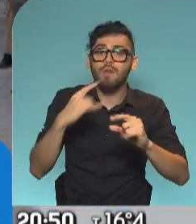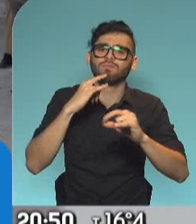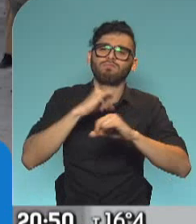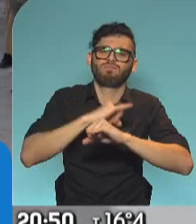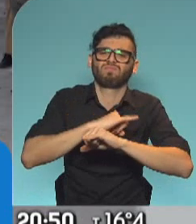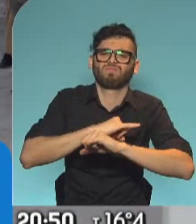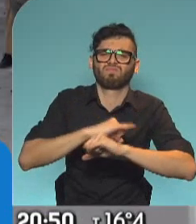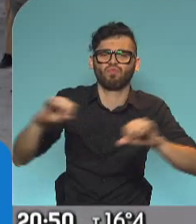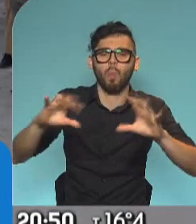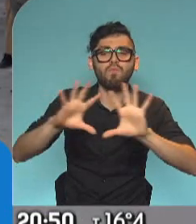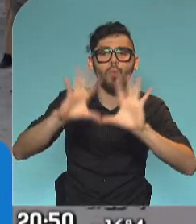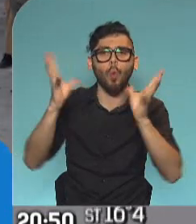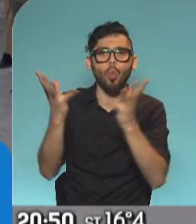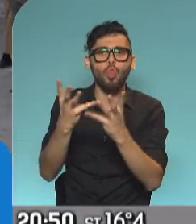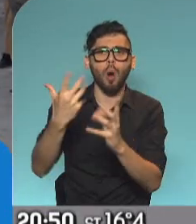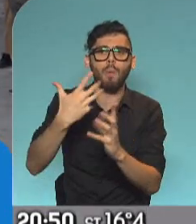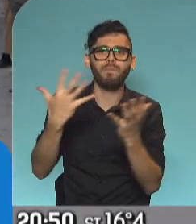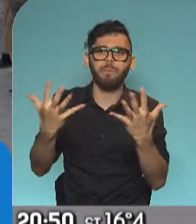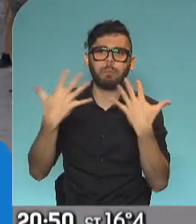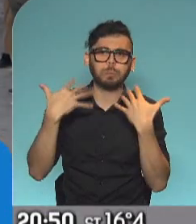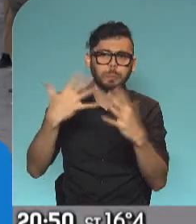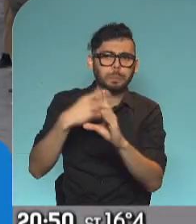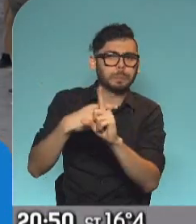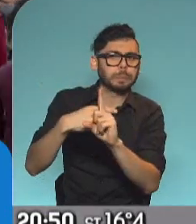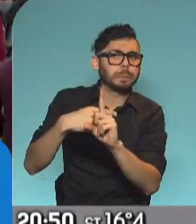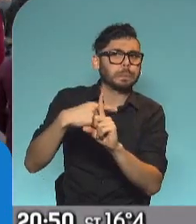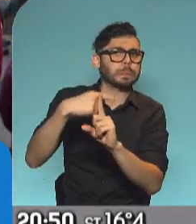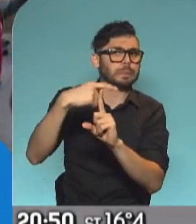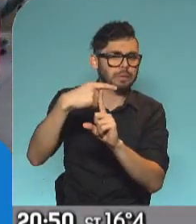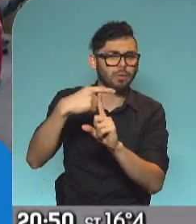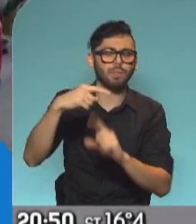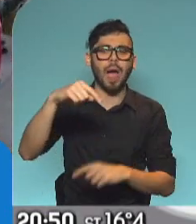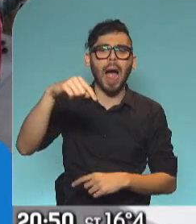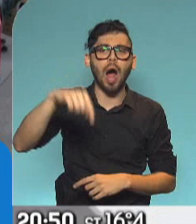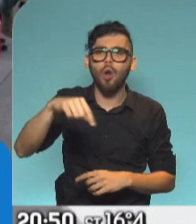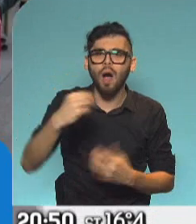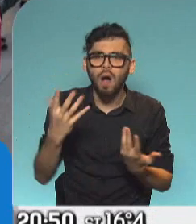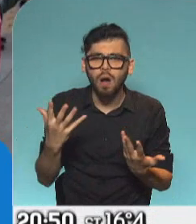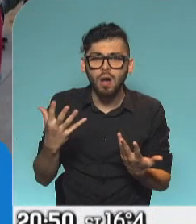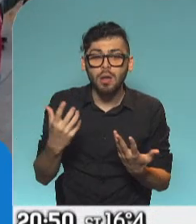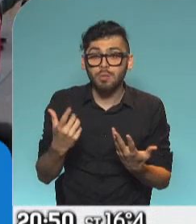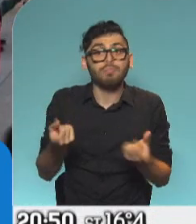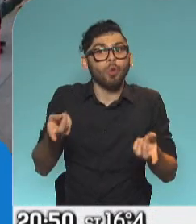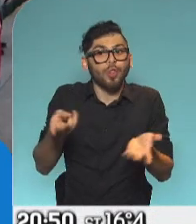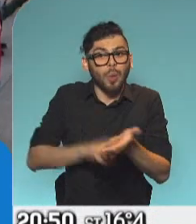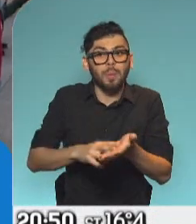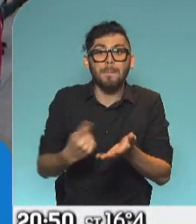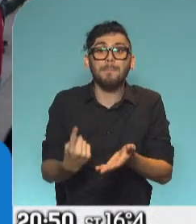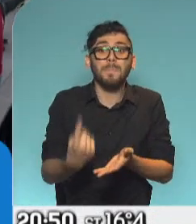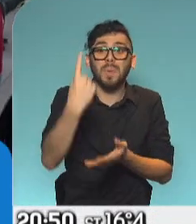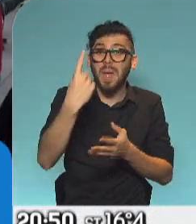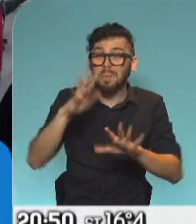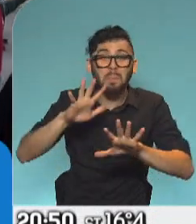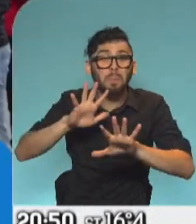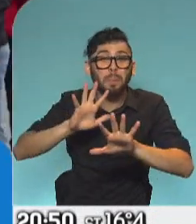calentamiento global y las cuestiones ambientales. Pero ¿qué es lo que pasó? Bueno, este año volvió a replicarse, es la primer protesta a escala